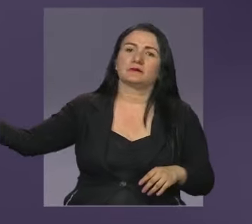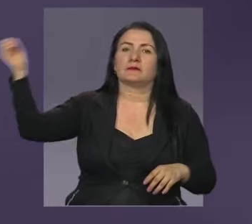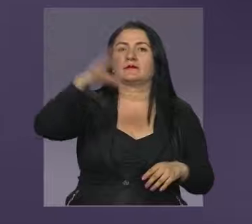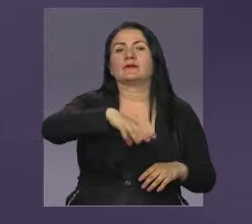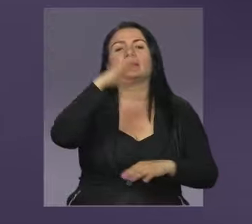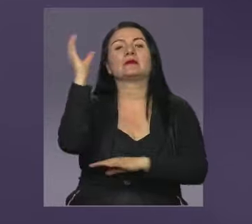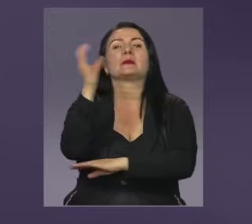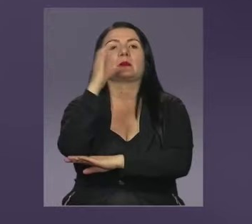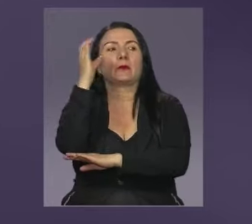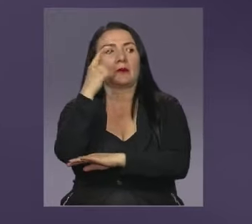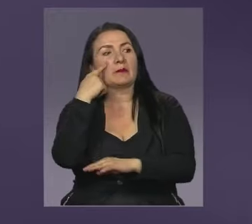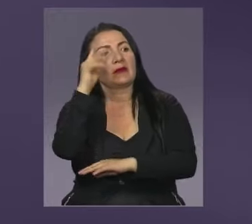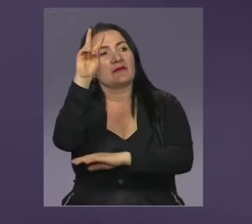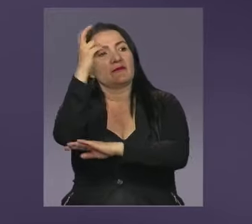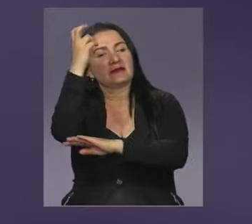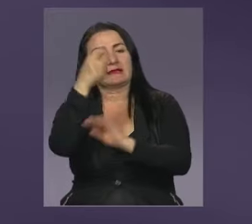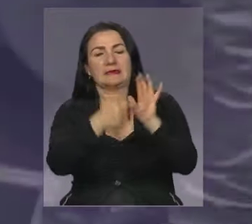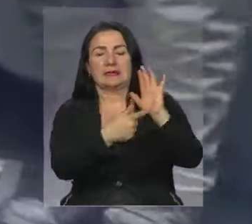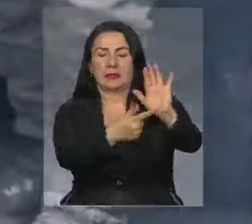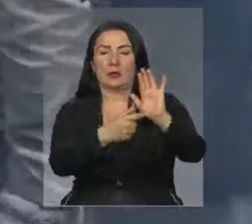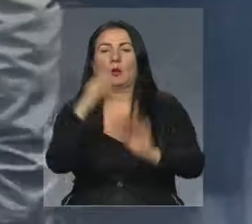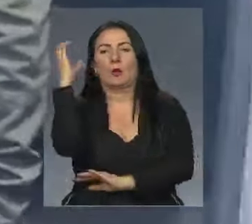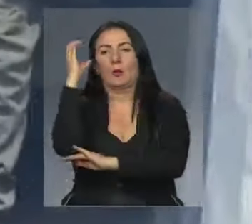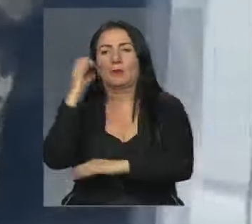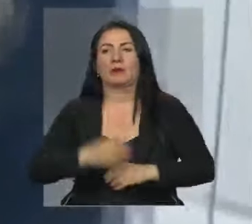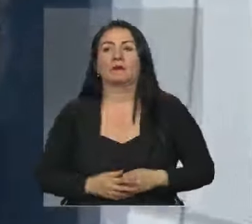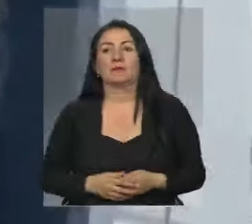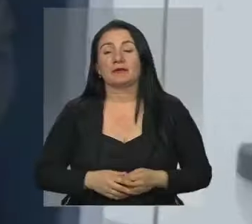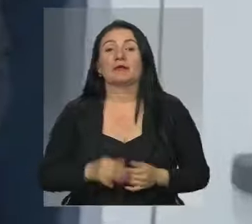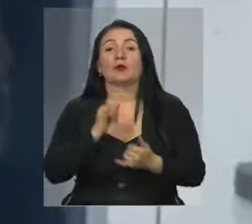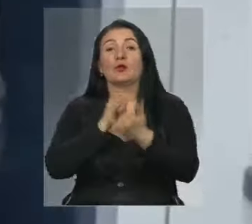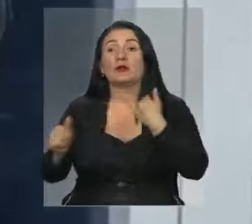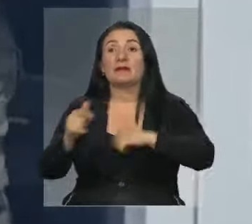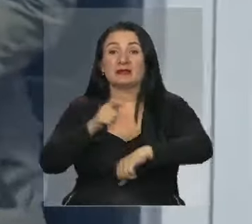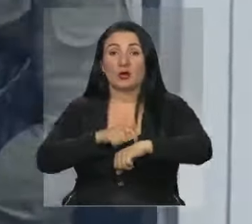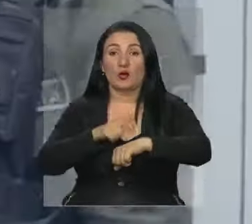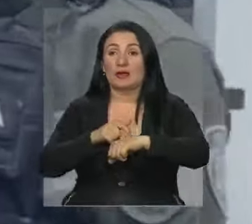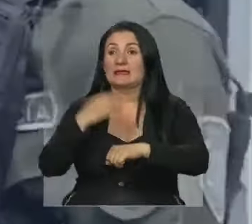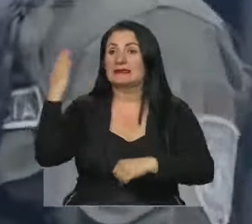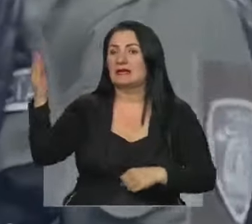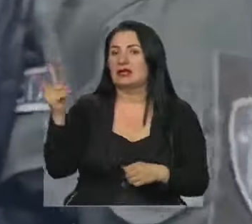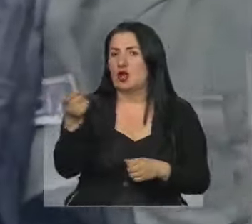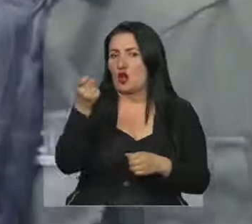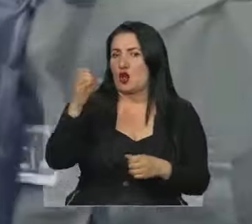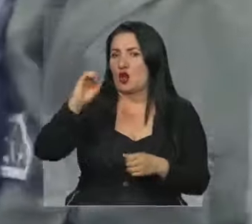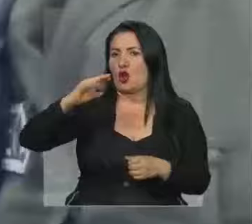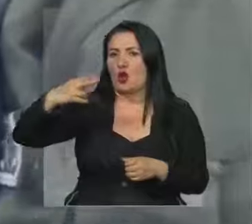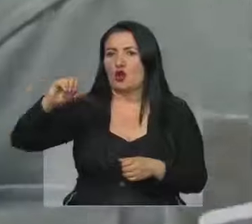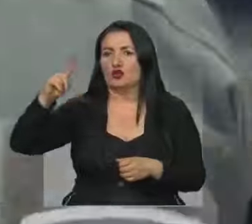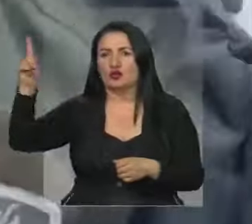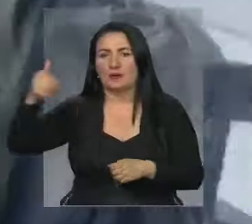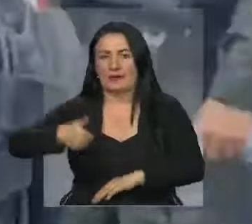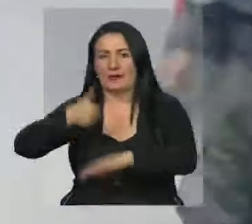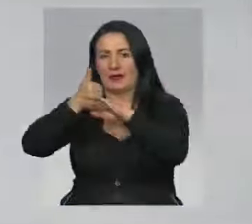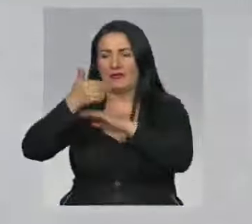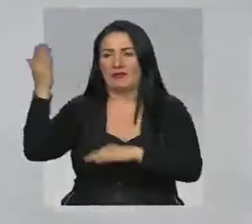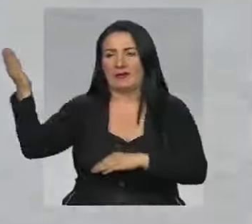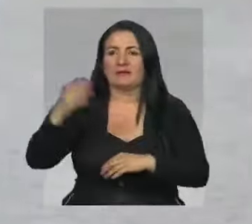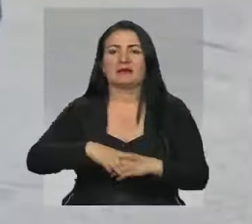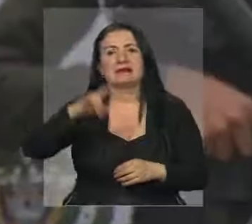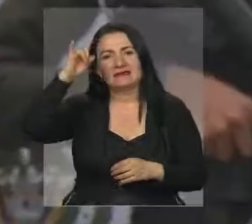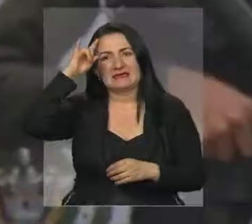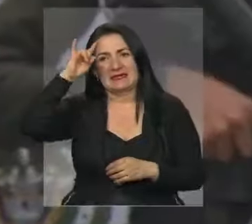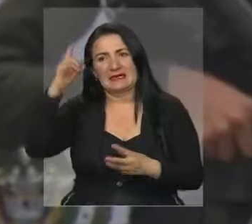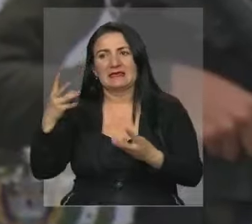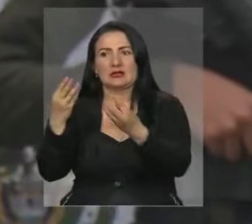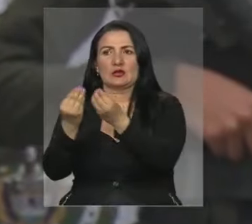para ser presentado ante la Fiscalía General de la Nación. En las últimas horas también cayó alias Gocho, el jefe de sicarios de Satanás. Según las